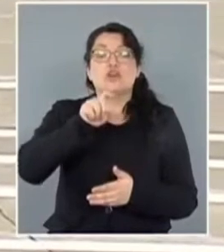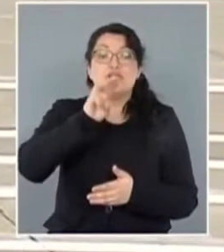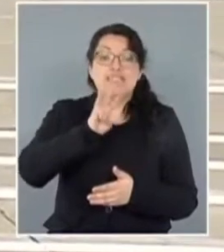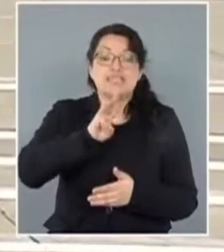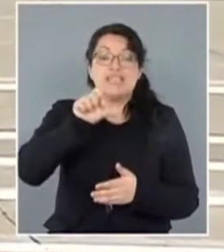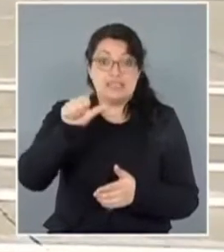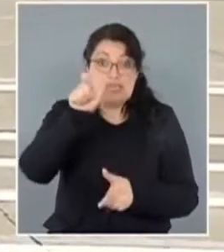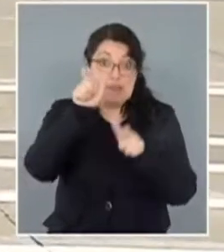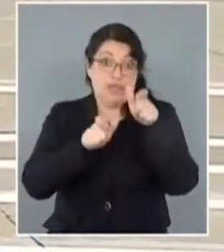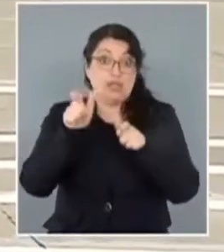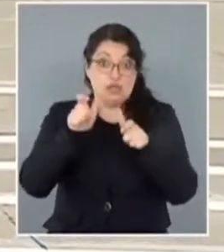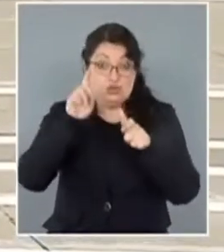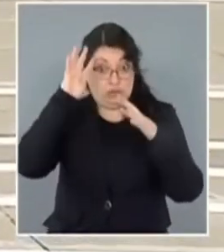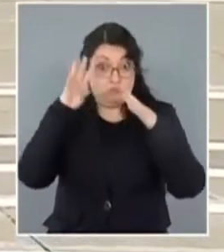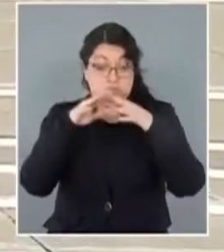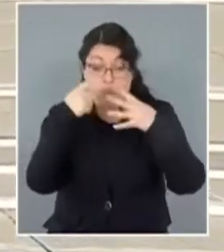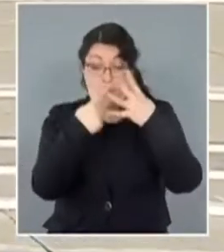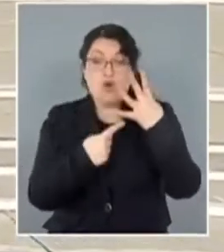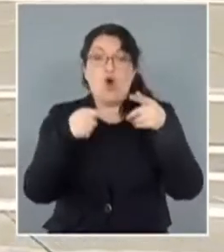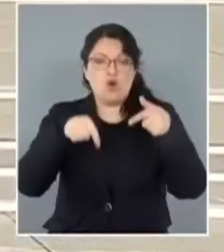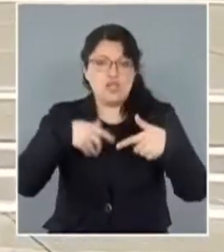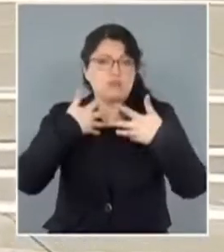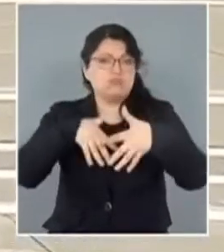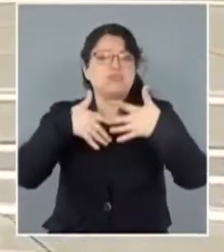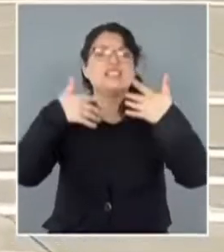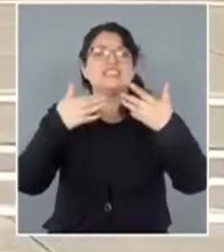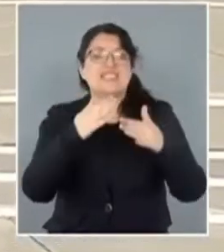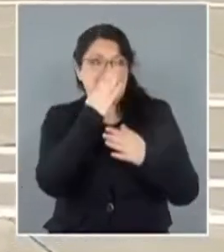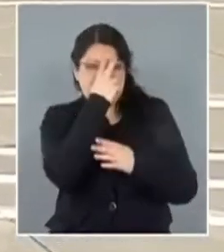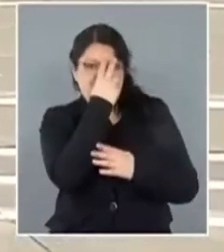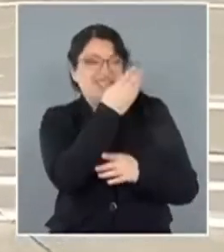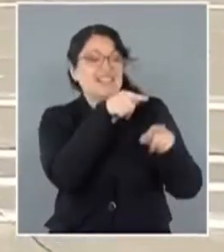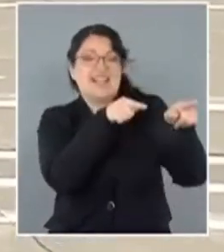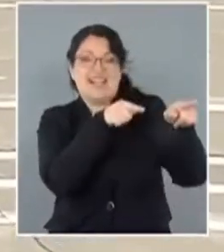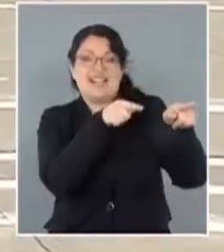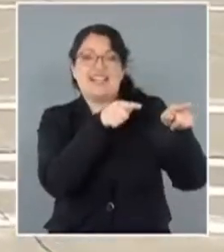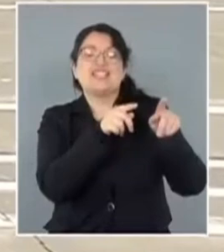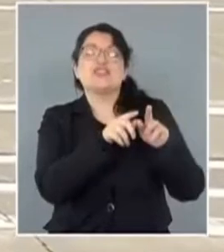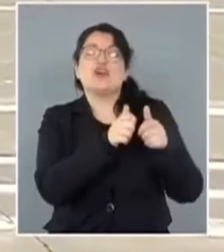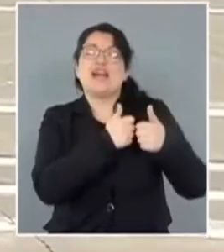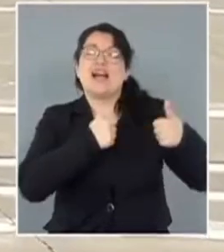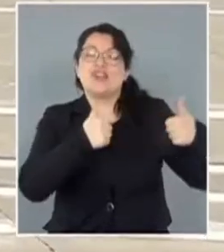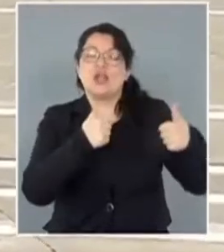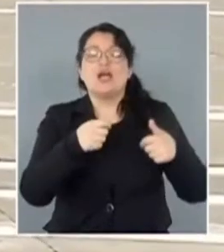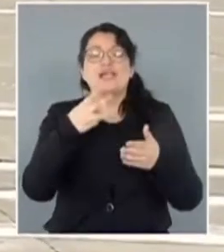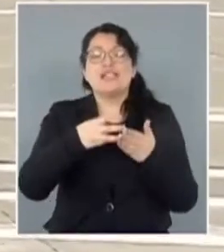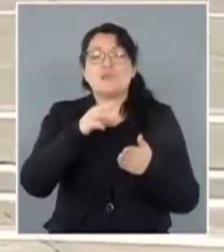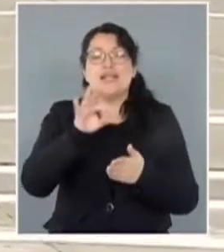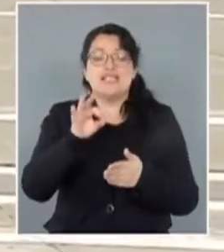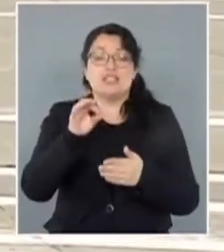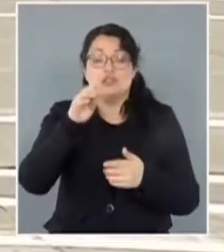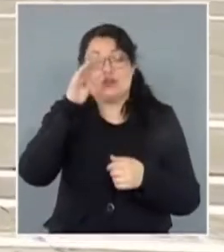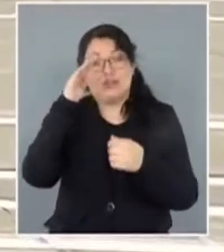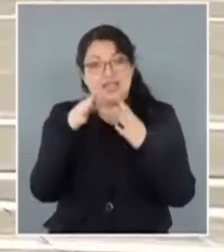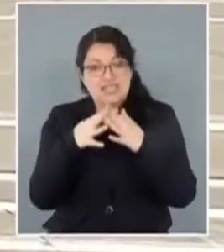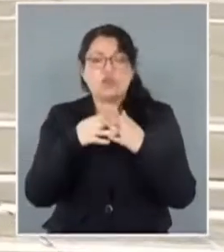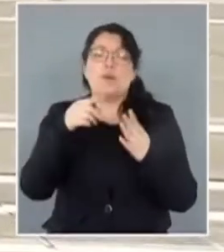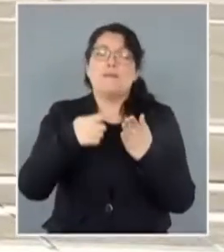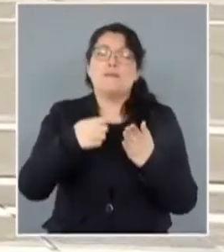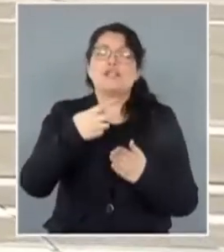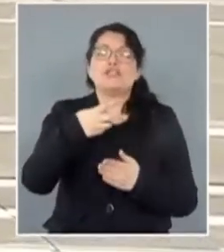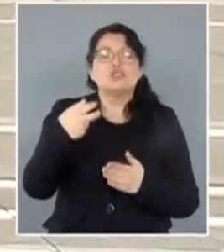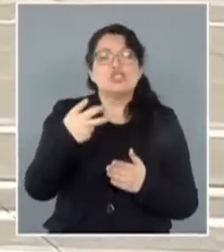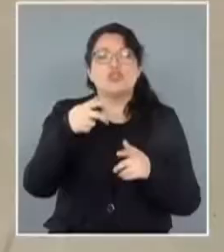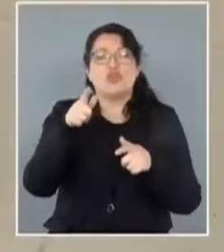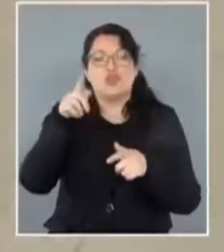...7.736 uniformados desfilaron hoy ante las principales autoridades del país, 3.597 del Ejército,